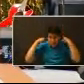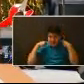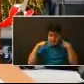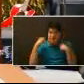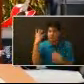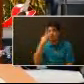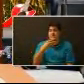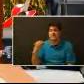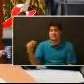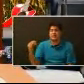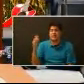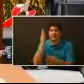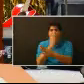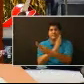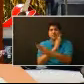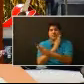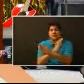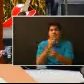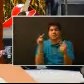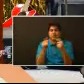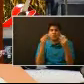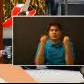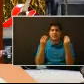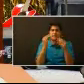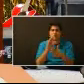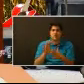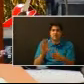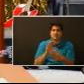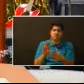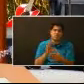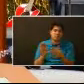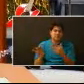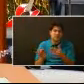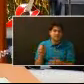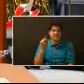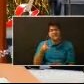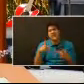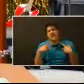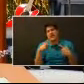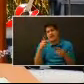necesitamos estar protegido contra muchas cosas. Aquí hay una